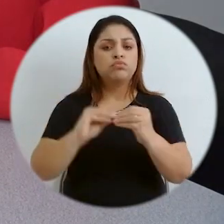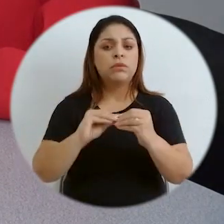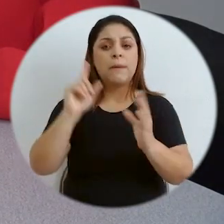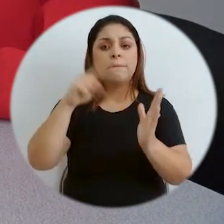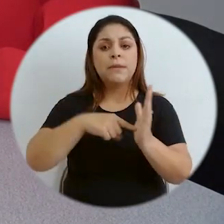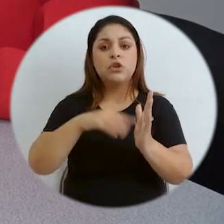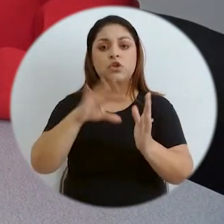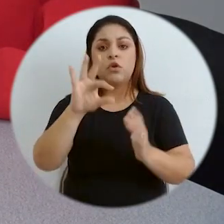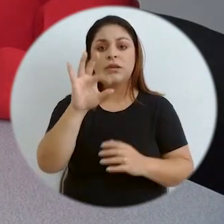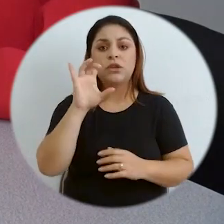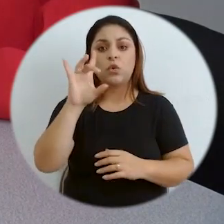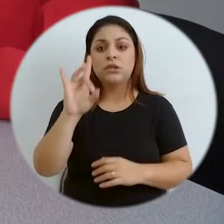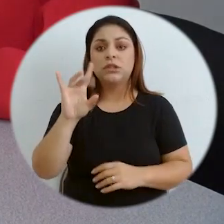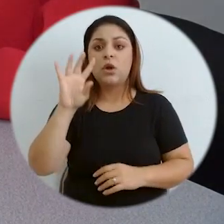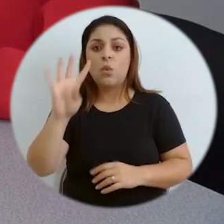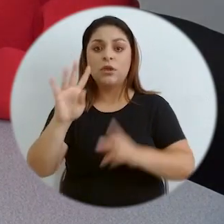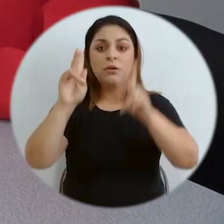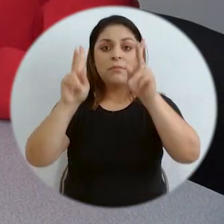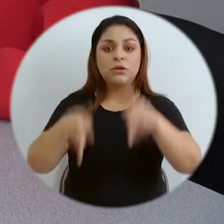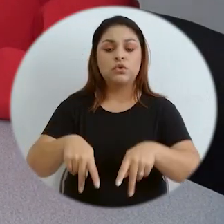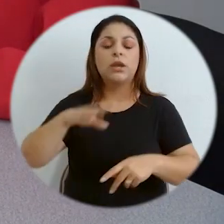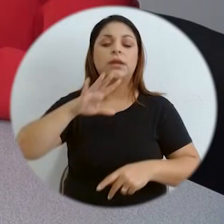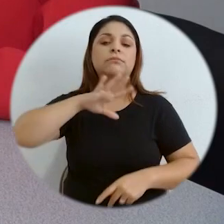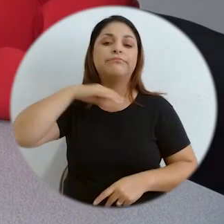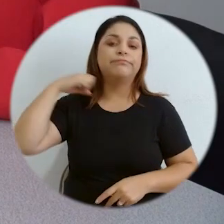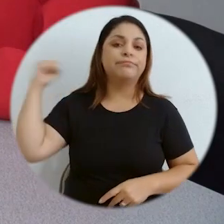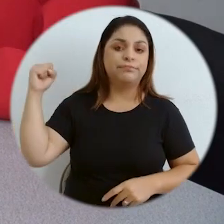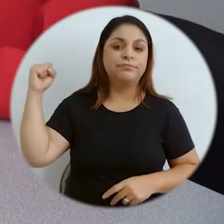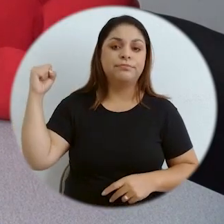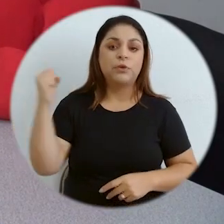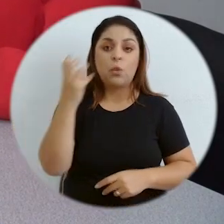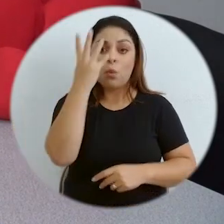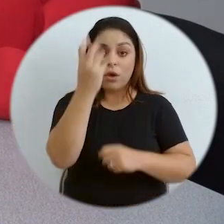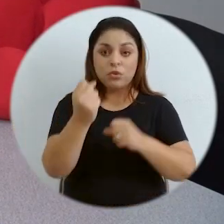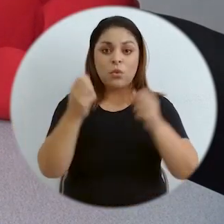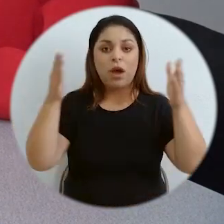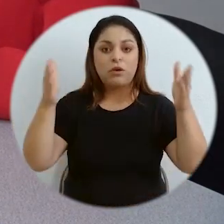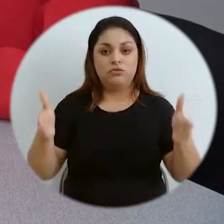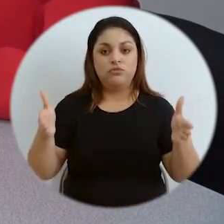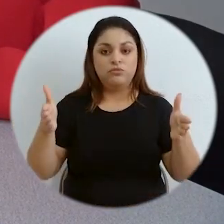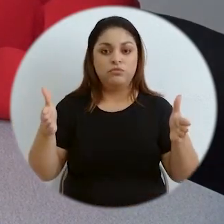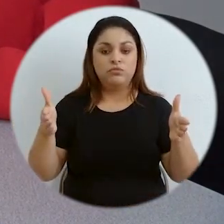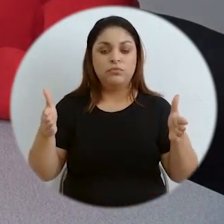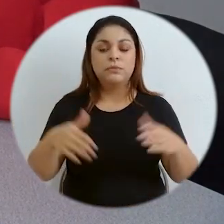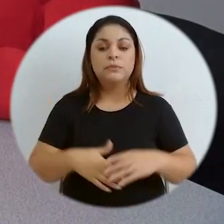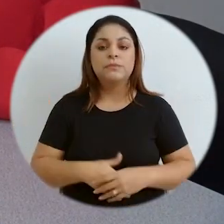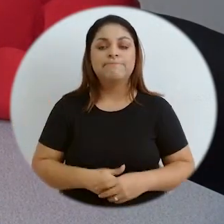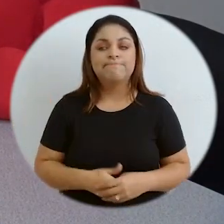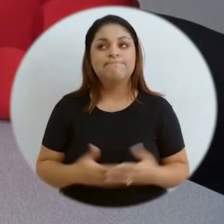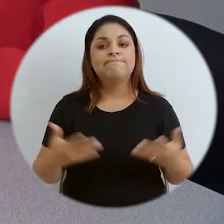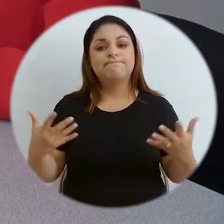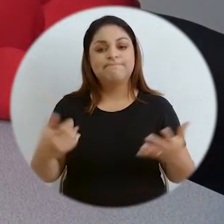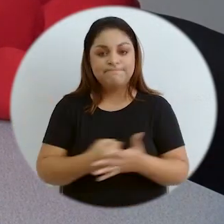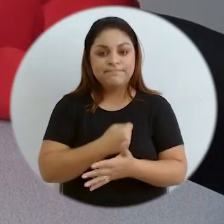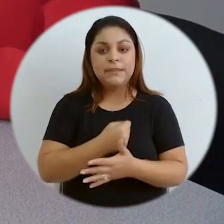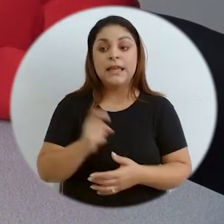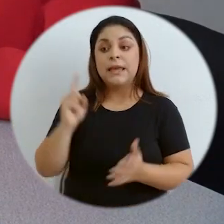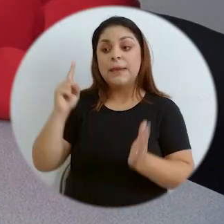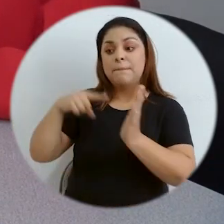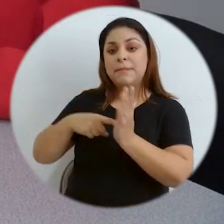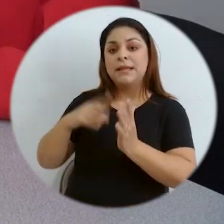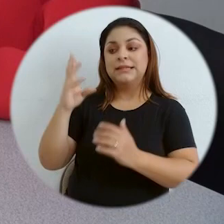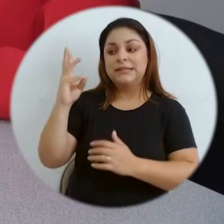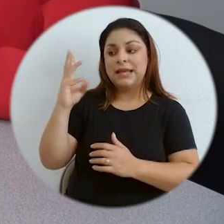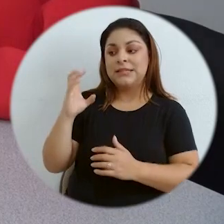un total de 1,984 personas que se quitaron la vida, ¿verdad?, en esos 4 años. Y